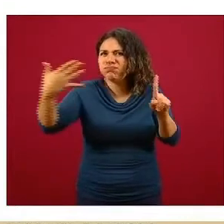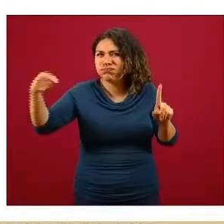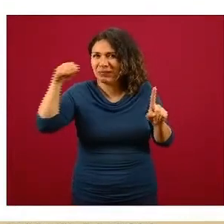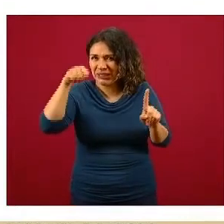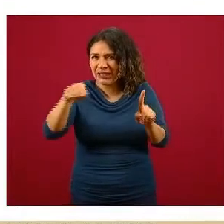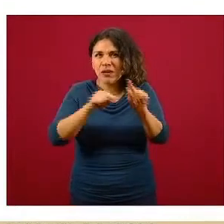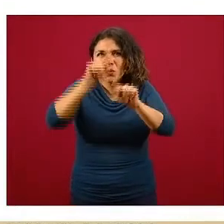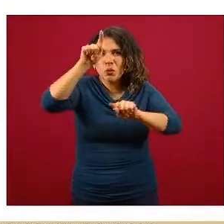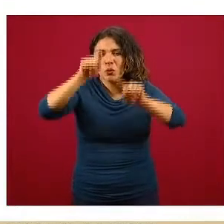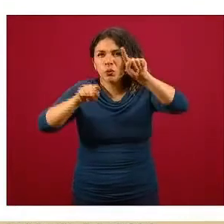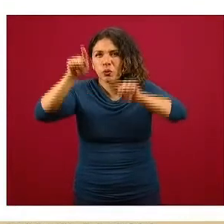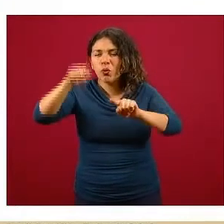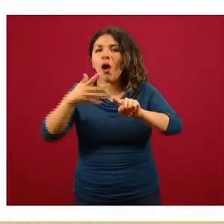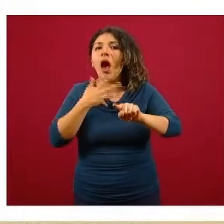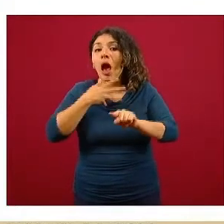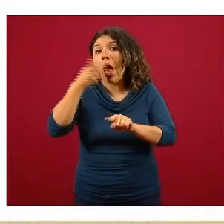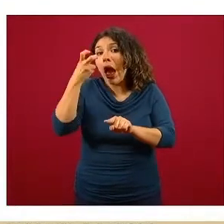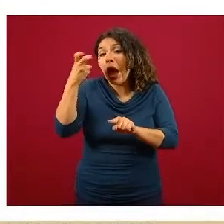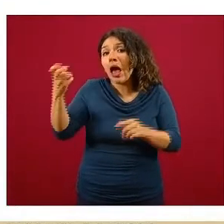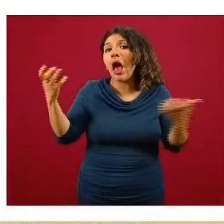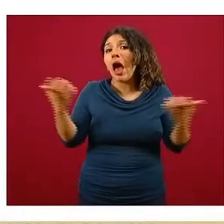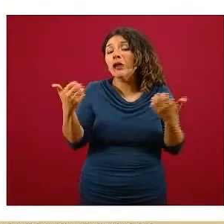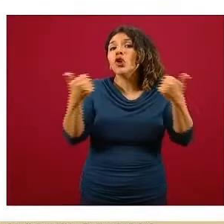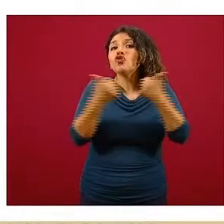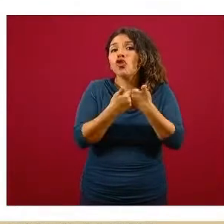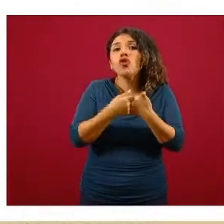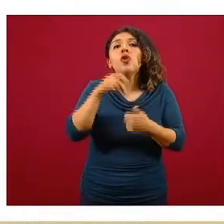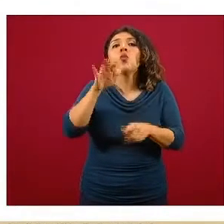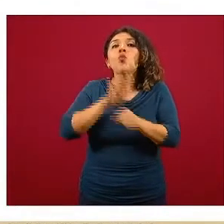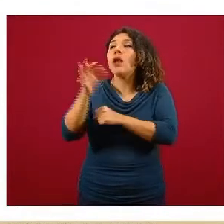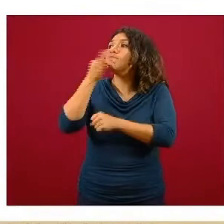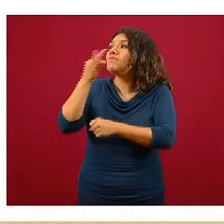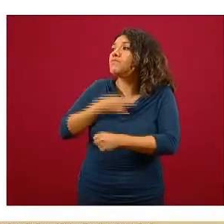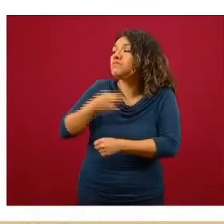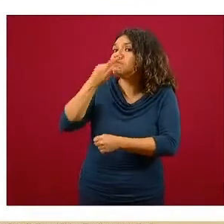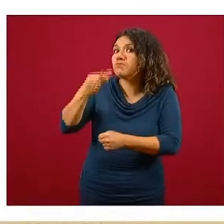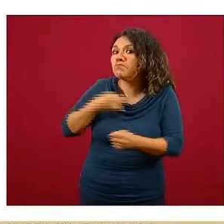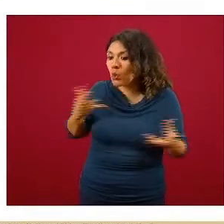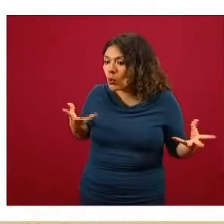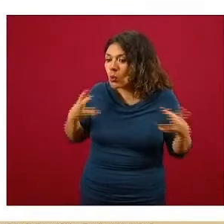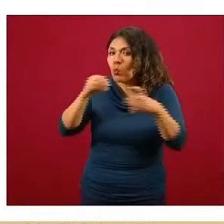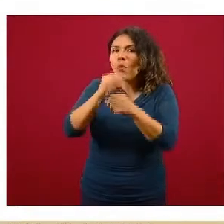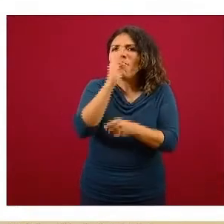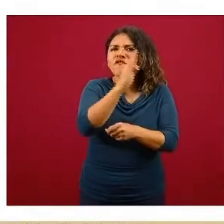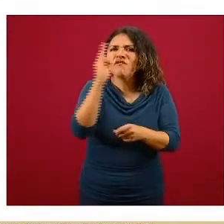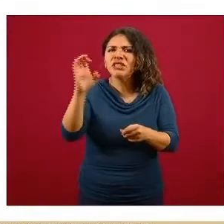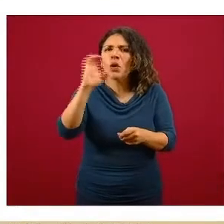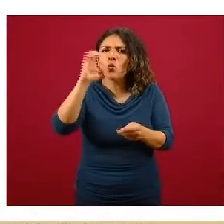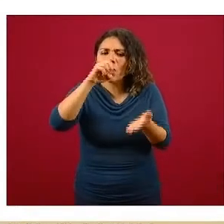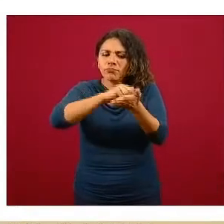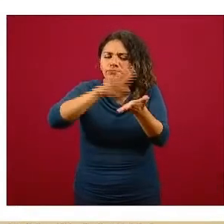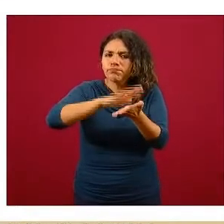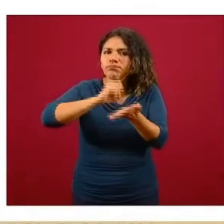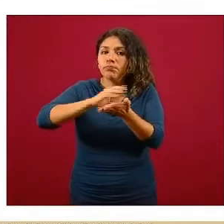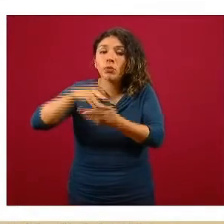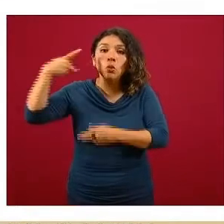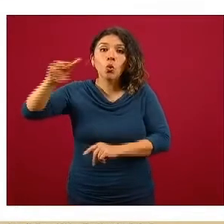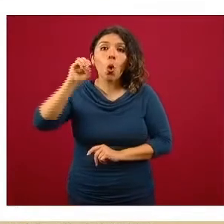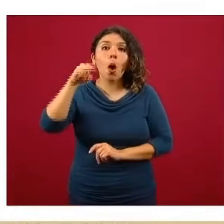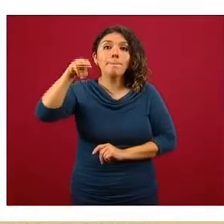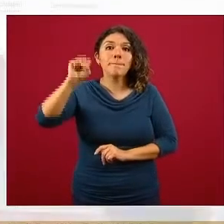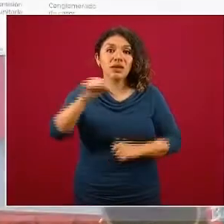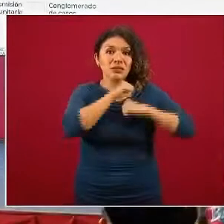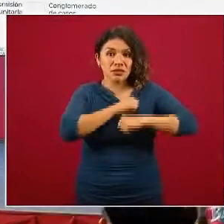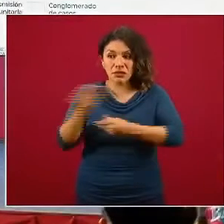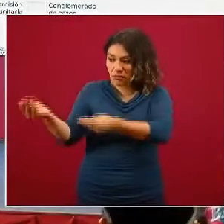Precisamente estas gráficas están construidas a partir de los reportes, por fecha de reporte del reporte de la Organización Mundial de la Salud,